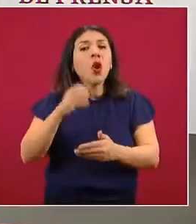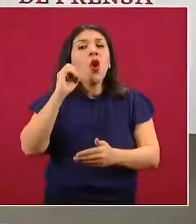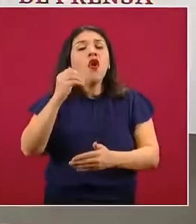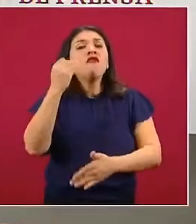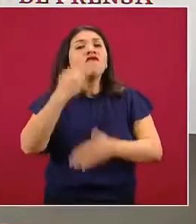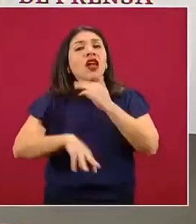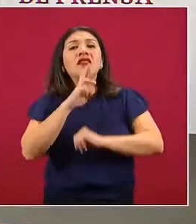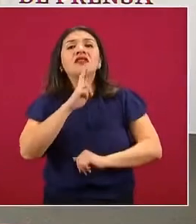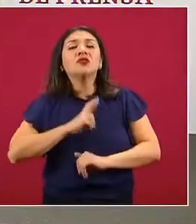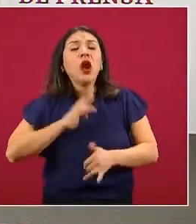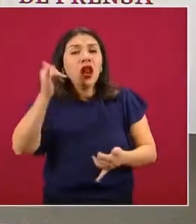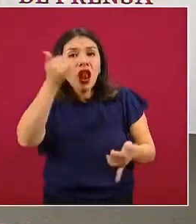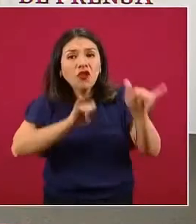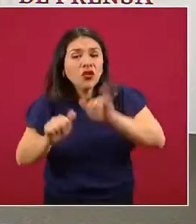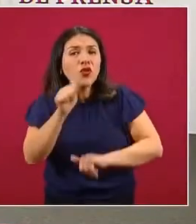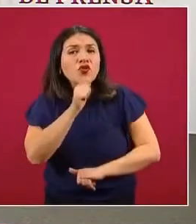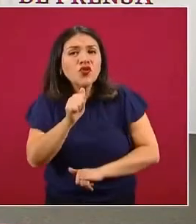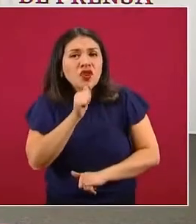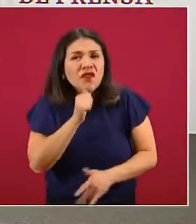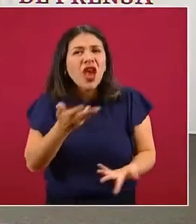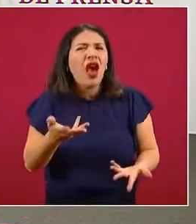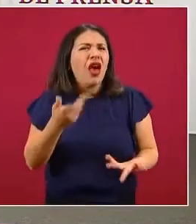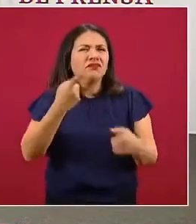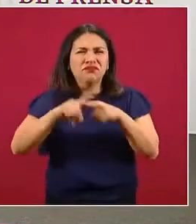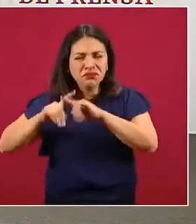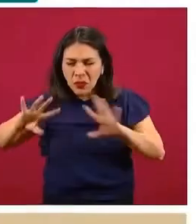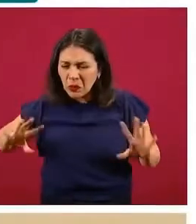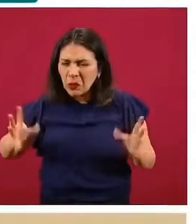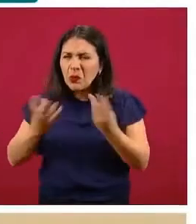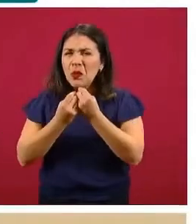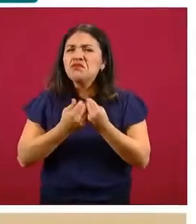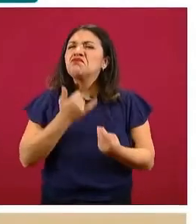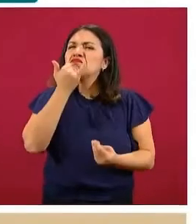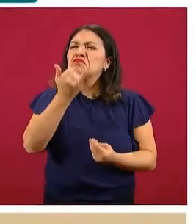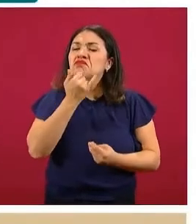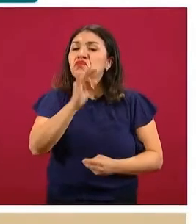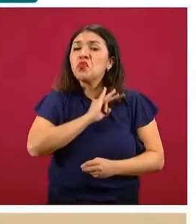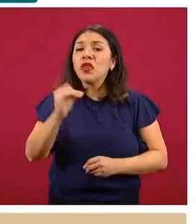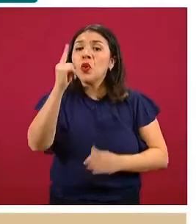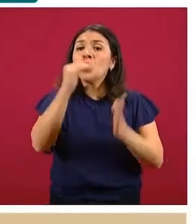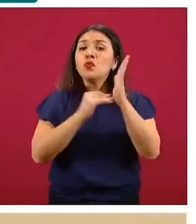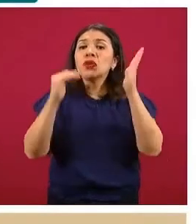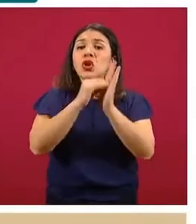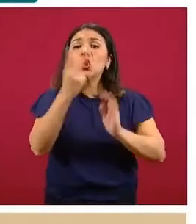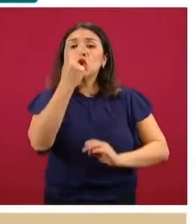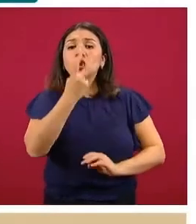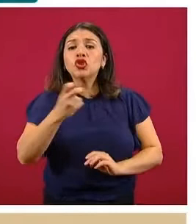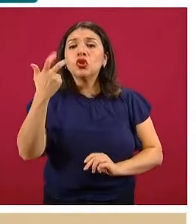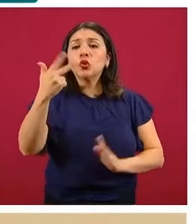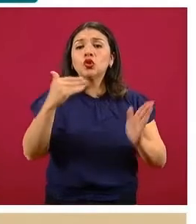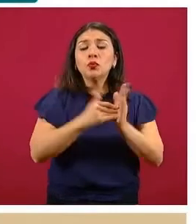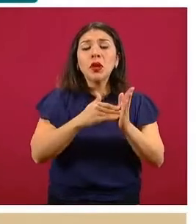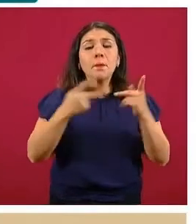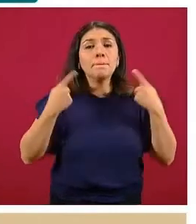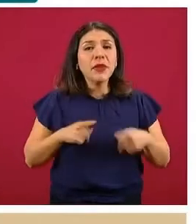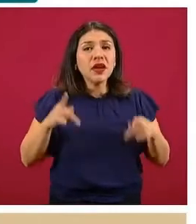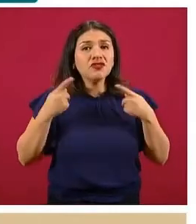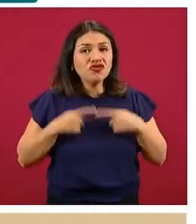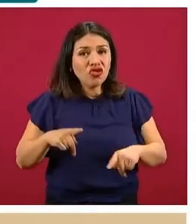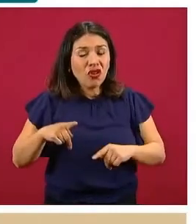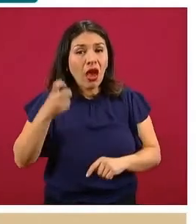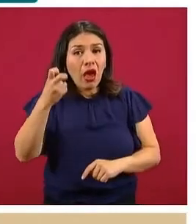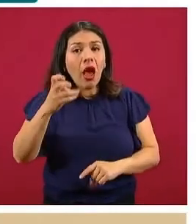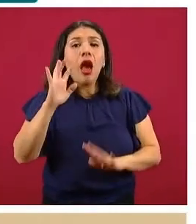tenían una prueba de laboratorio y entonces llegamos a esta cifra de más de 1.208.000 personas que